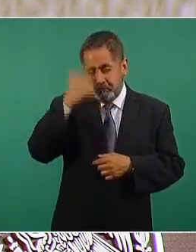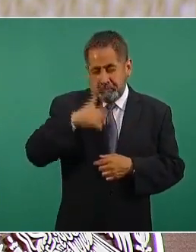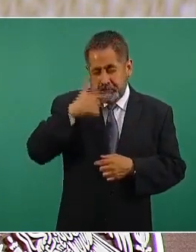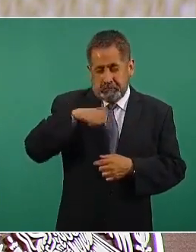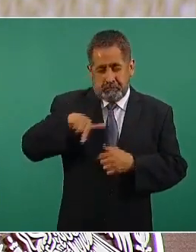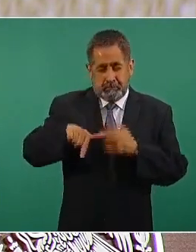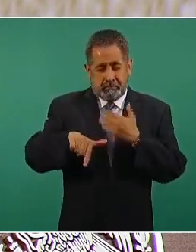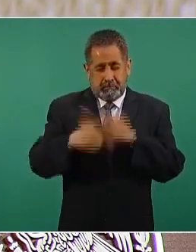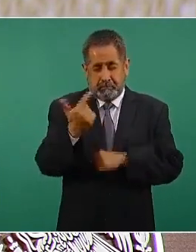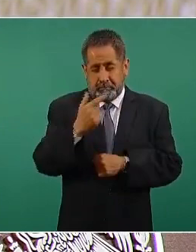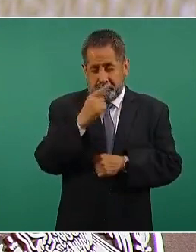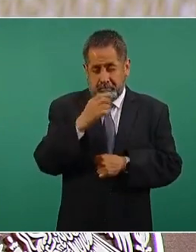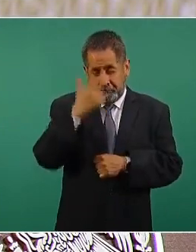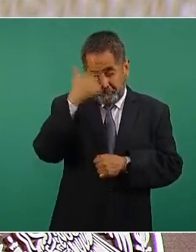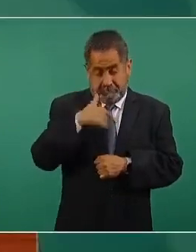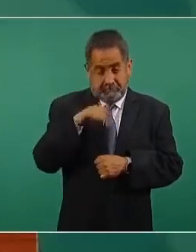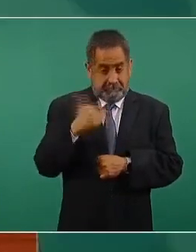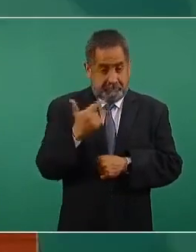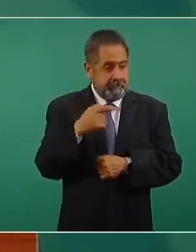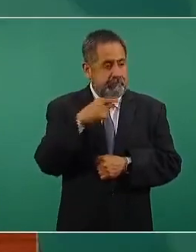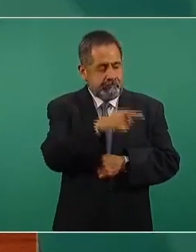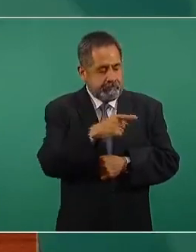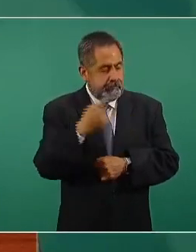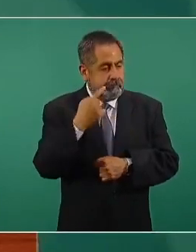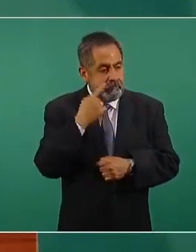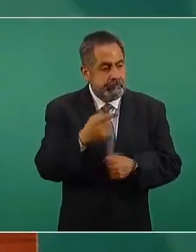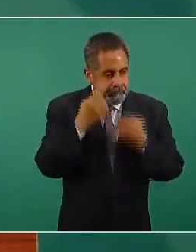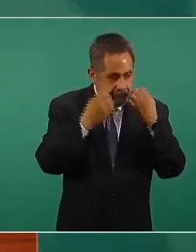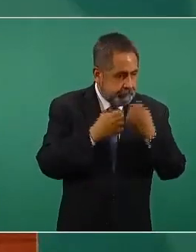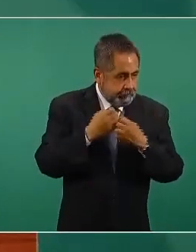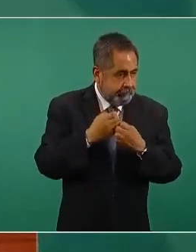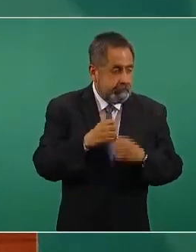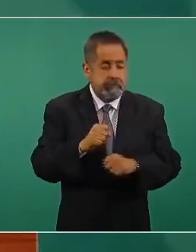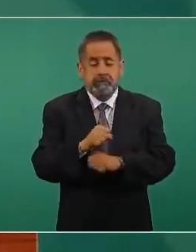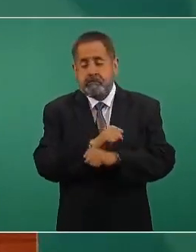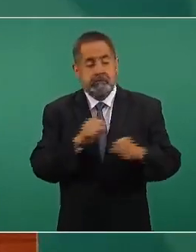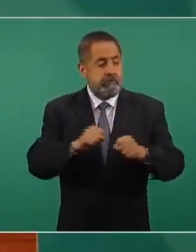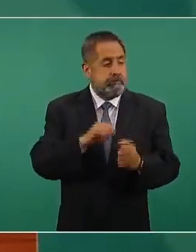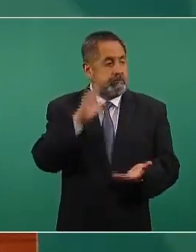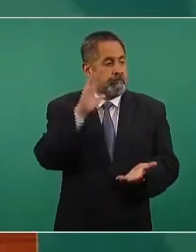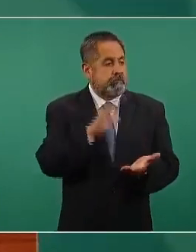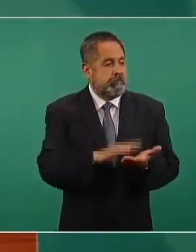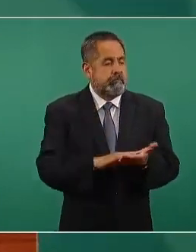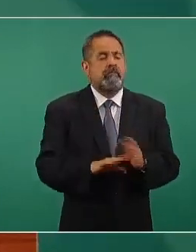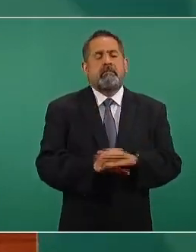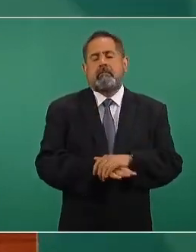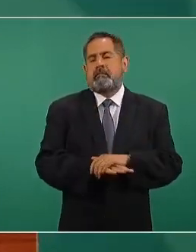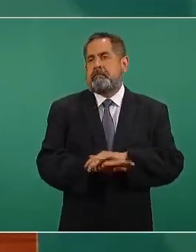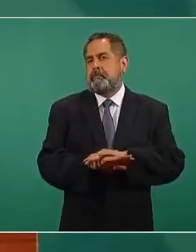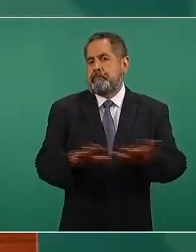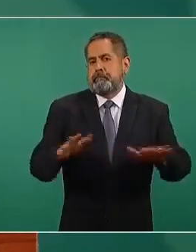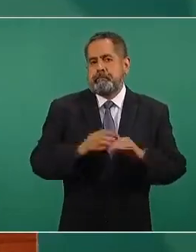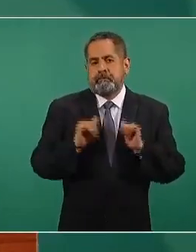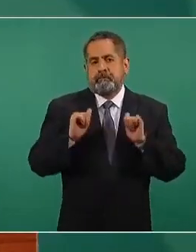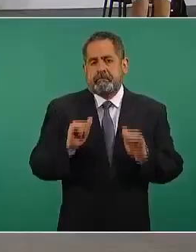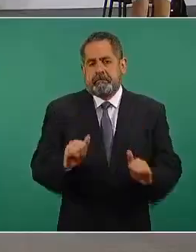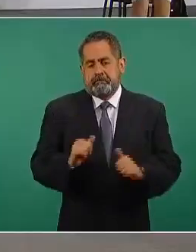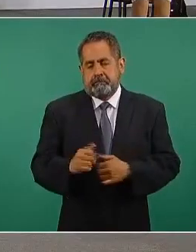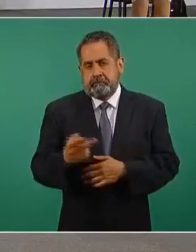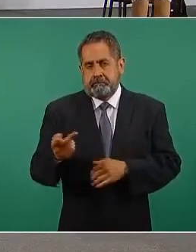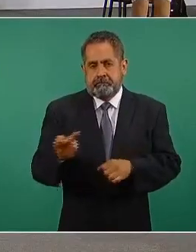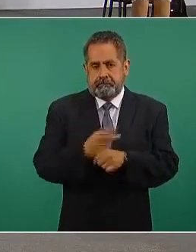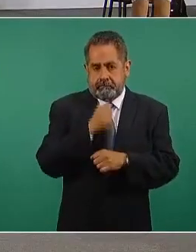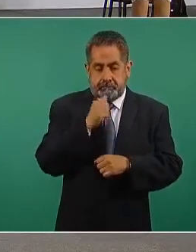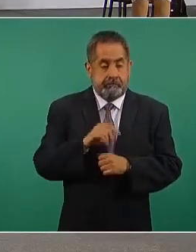24 horas, se registra que el índice de explosividad se reduce al 0%. Para el